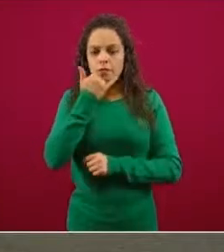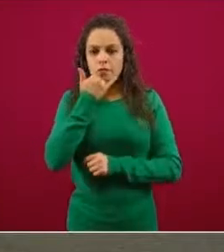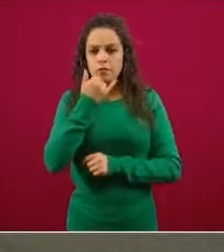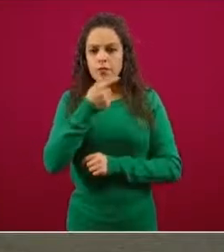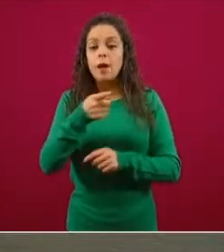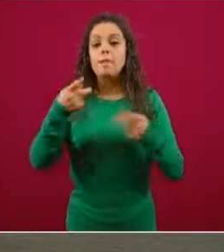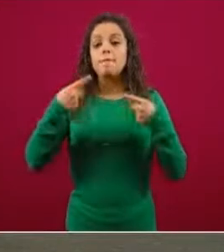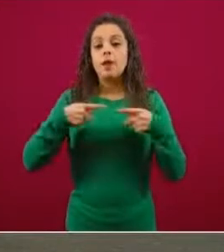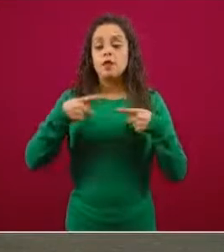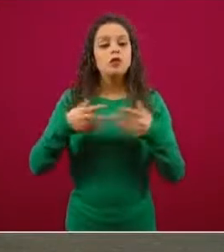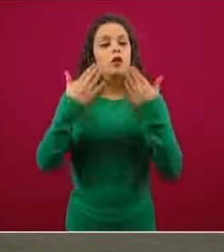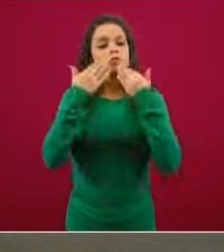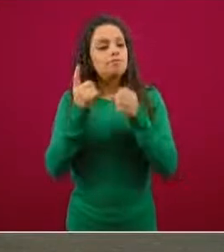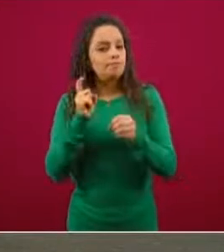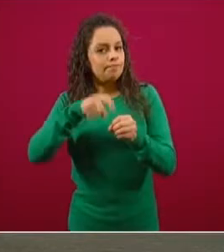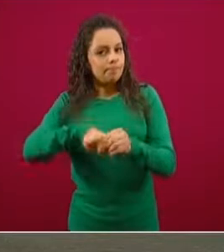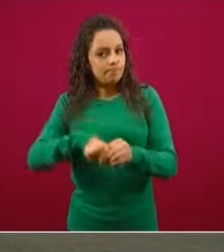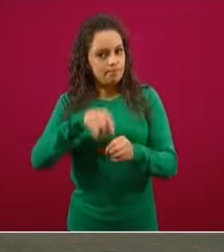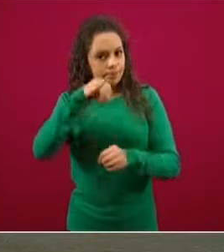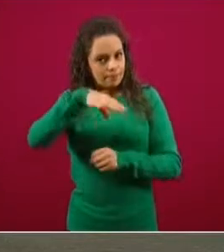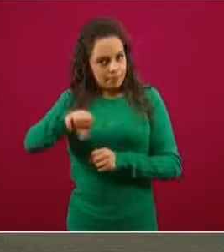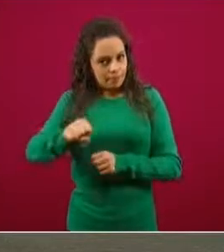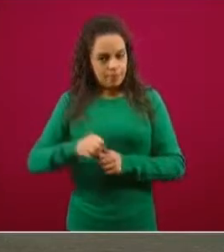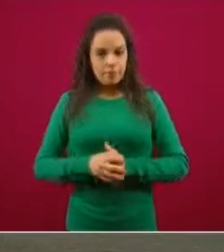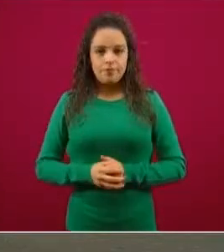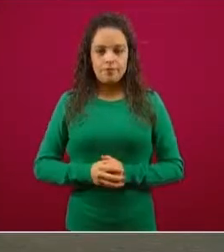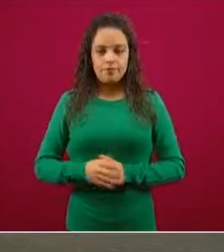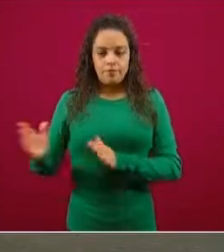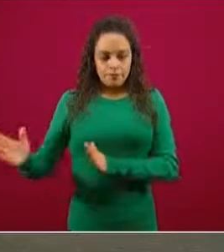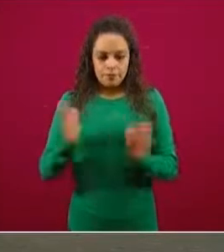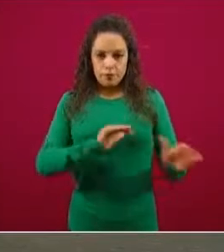personas no aseguradas. La siguiente, por favor.